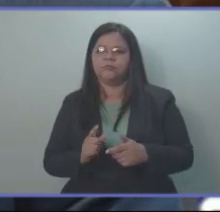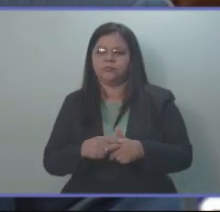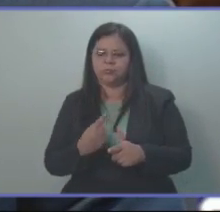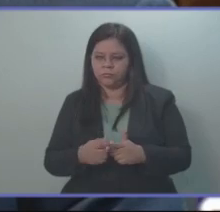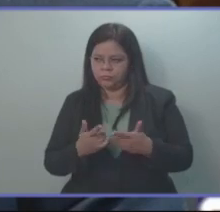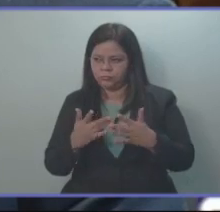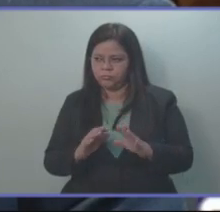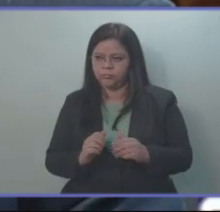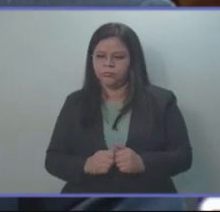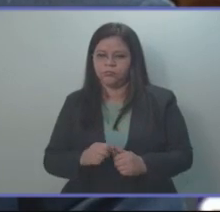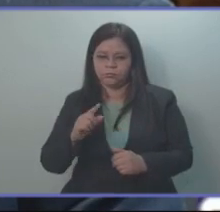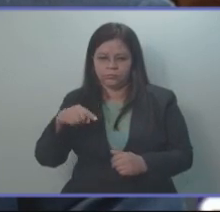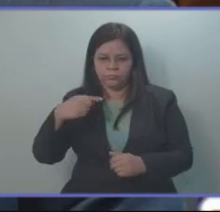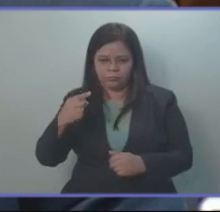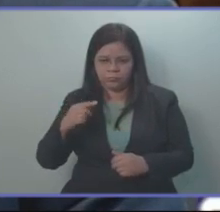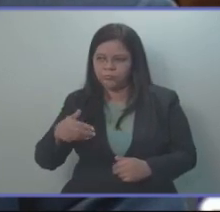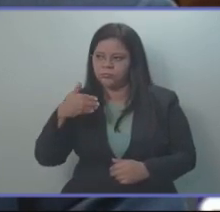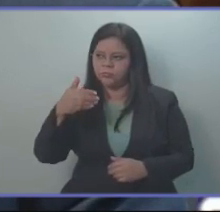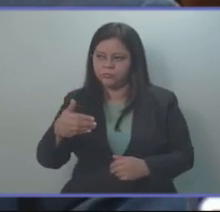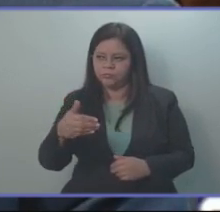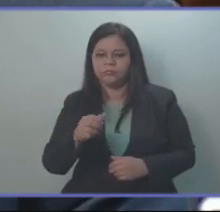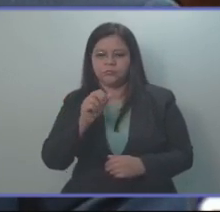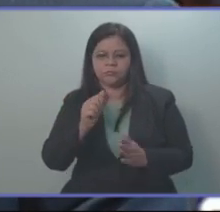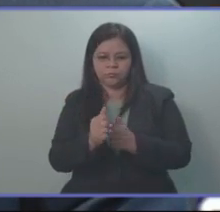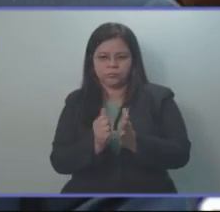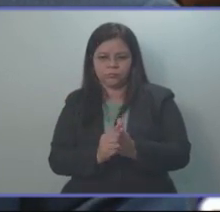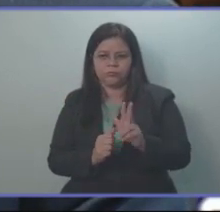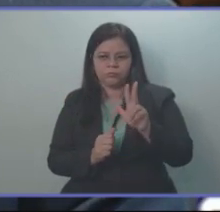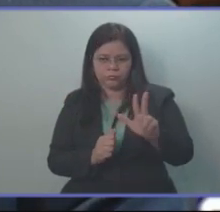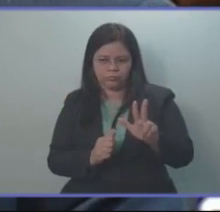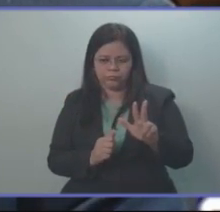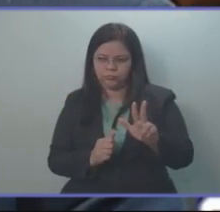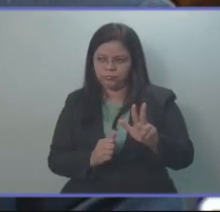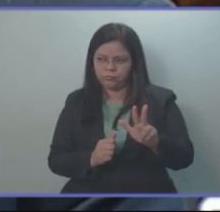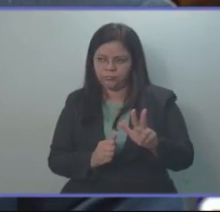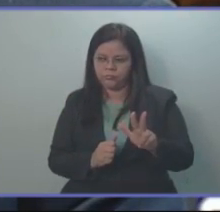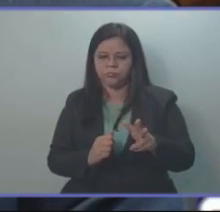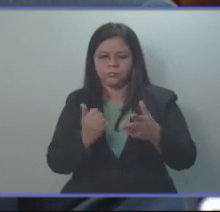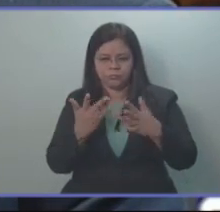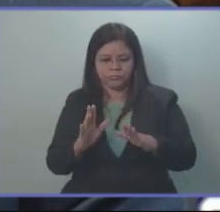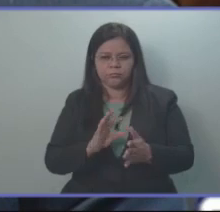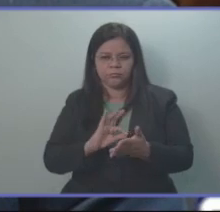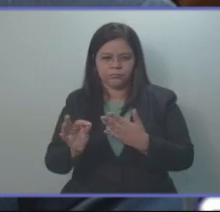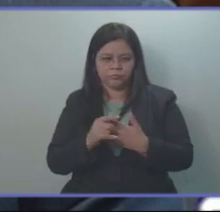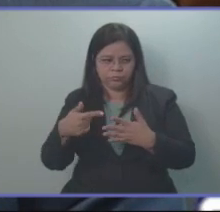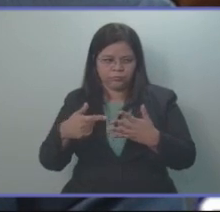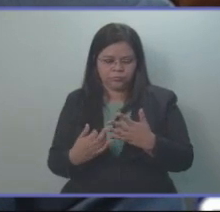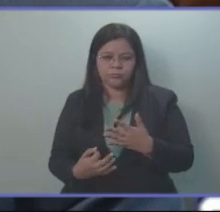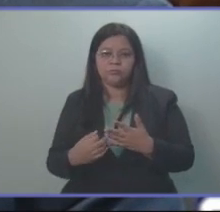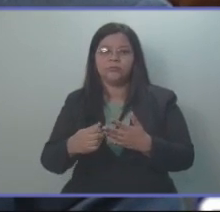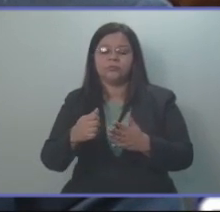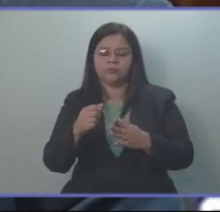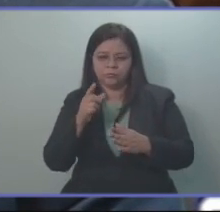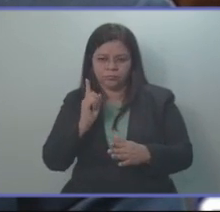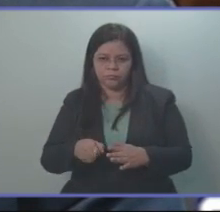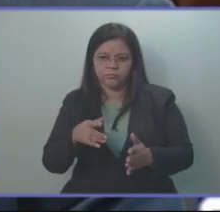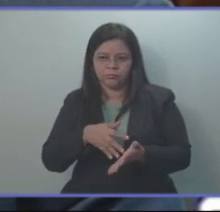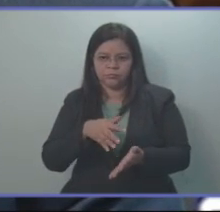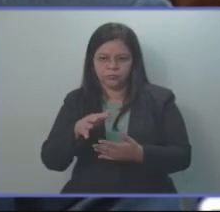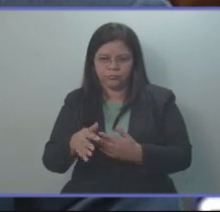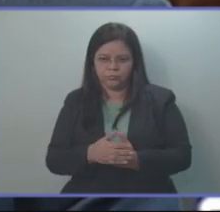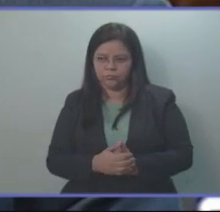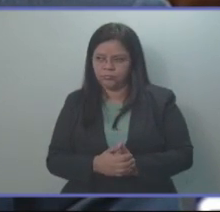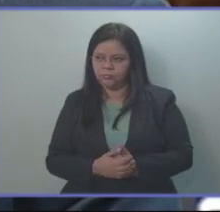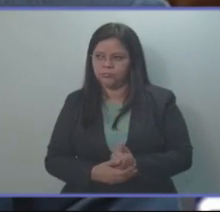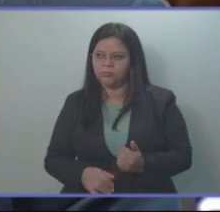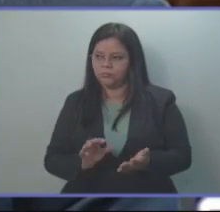año próximo pasado. Artículo 3. El presente decreto es de orden público. Artículo 4. El